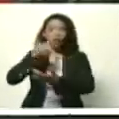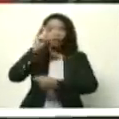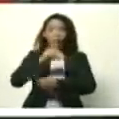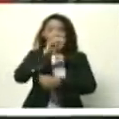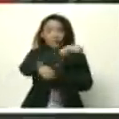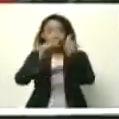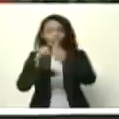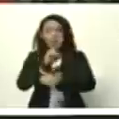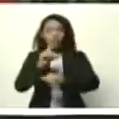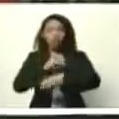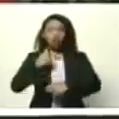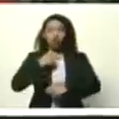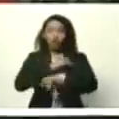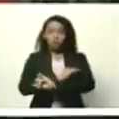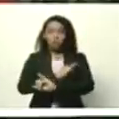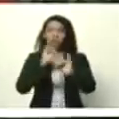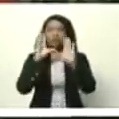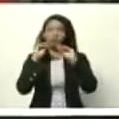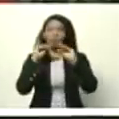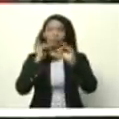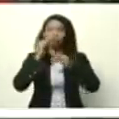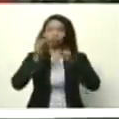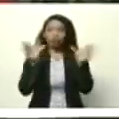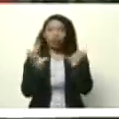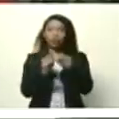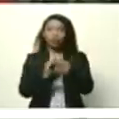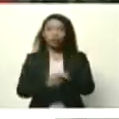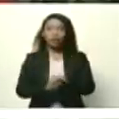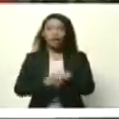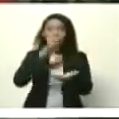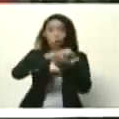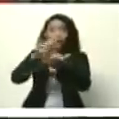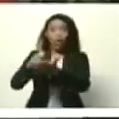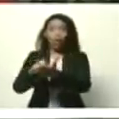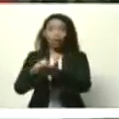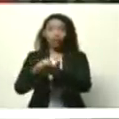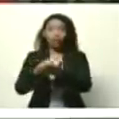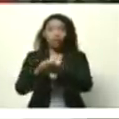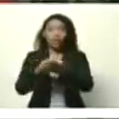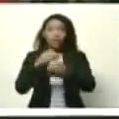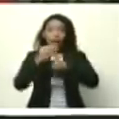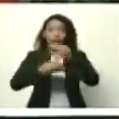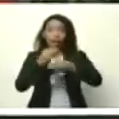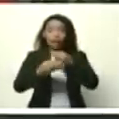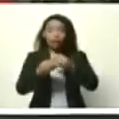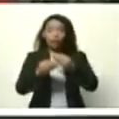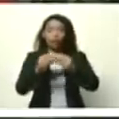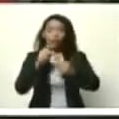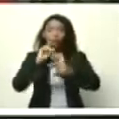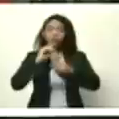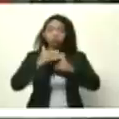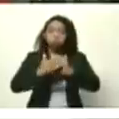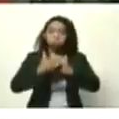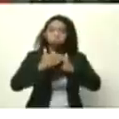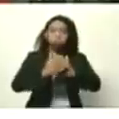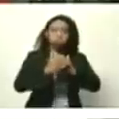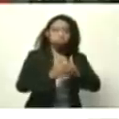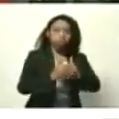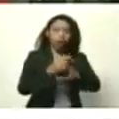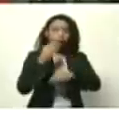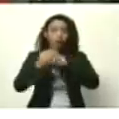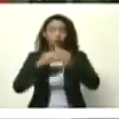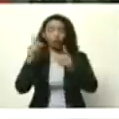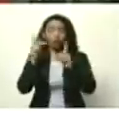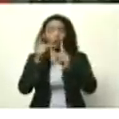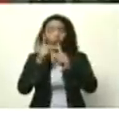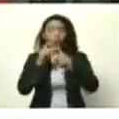vicepresidente, con esto culmino, los estados que habían tenido un rezago en la recuperación de ocupación